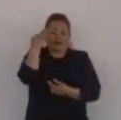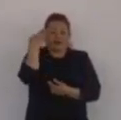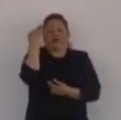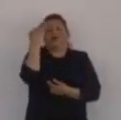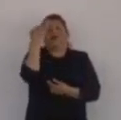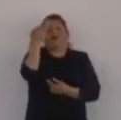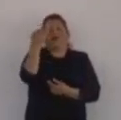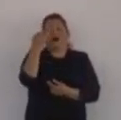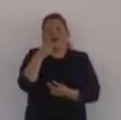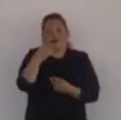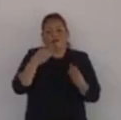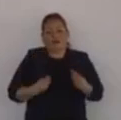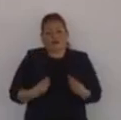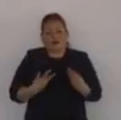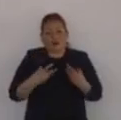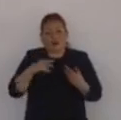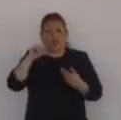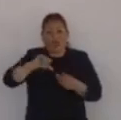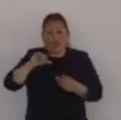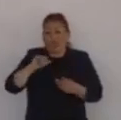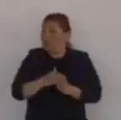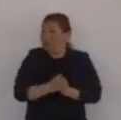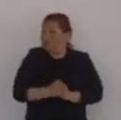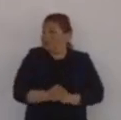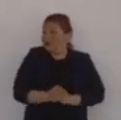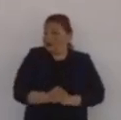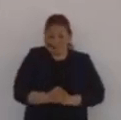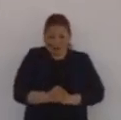vida. Aquí está el doctor Aarón.